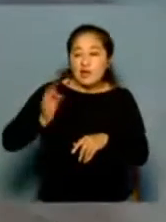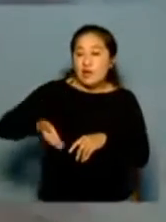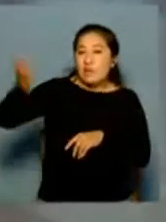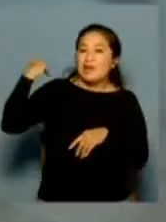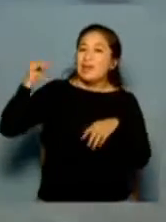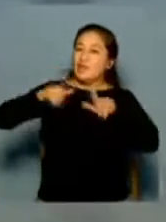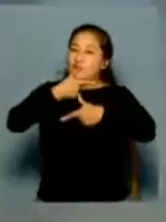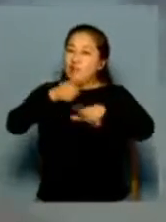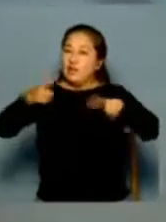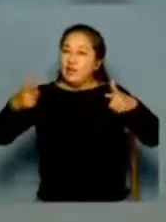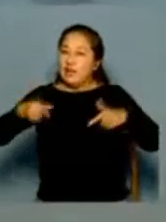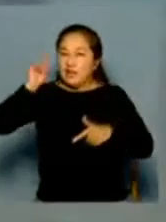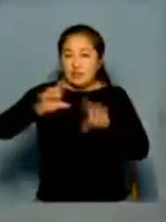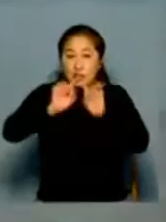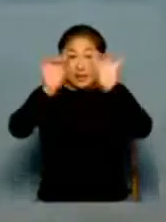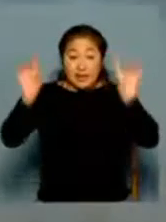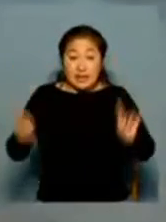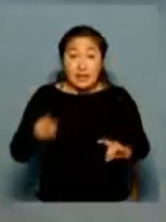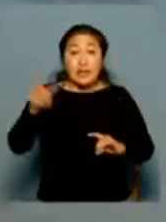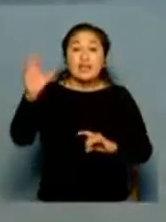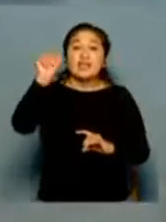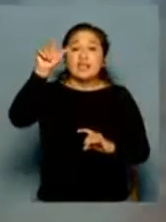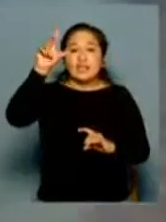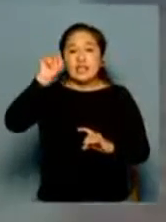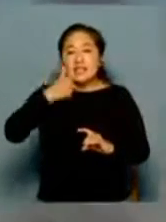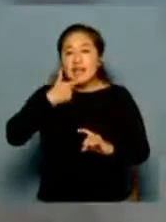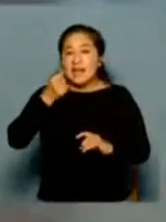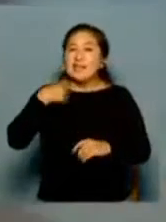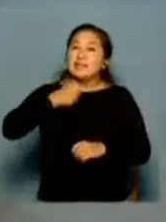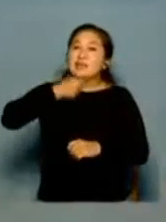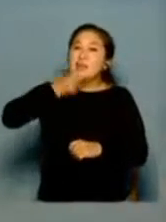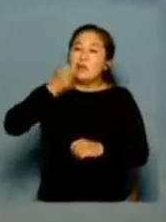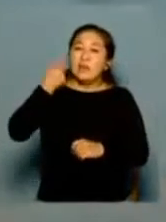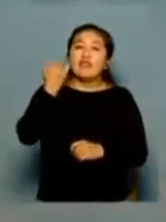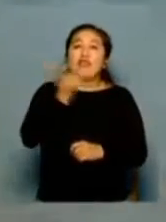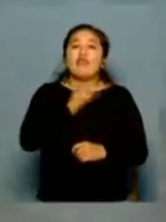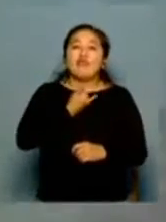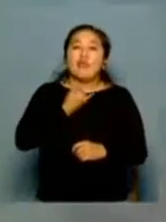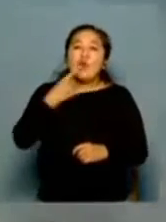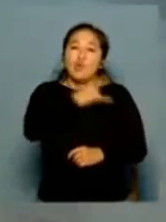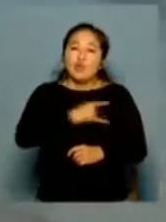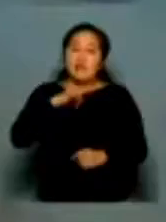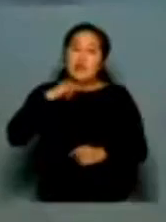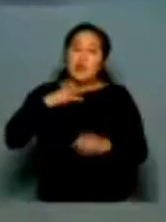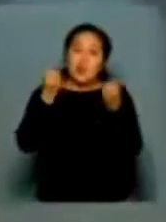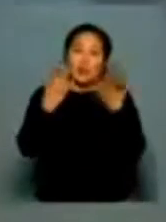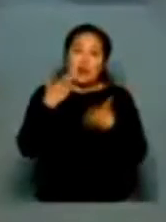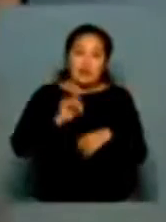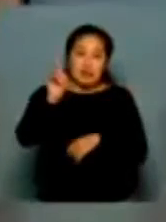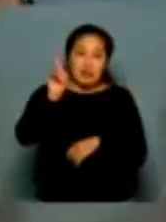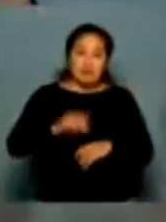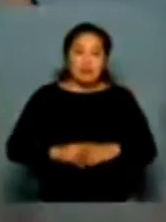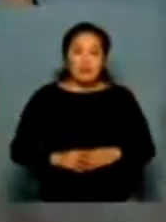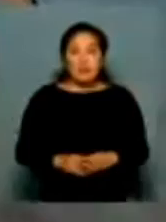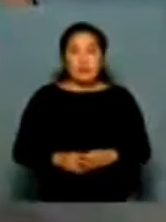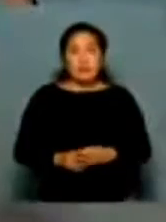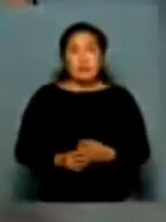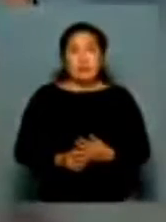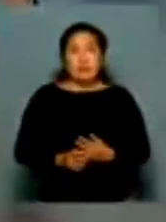pasado no se pudo realizar. Jorge Real Espedano se encuentra en el rectorado. ¿Cómo estás, Jorge? Buenas tardes.